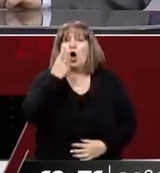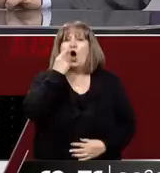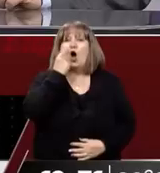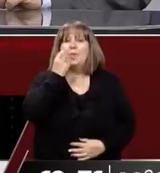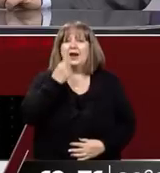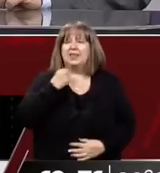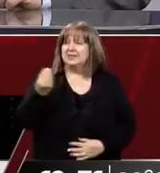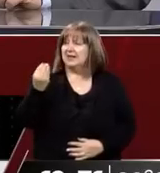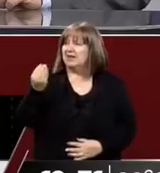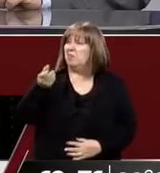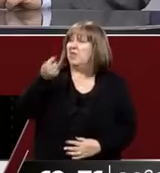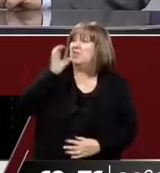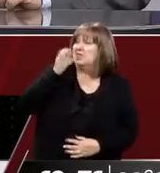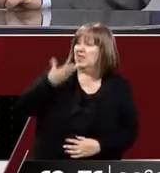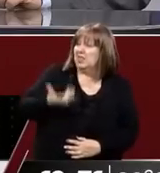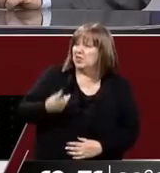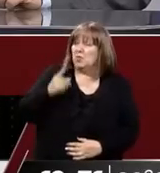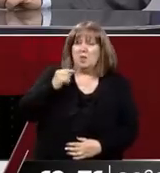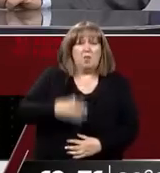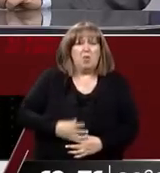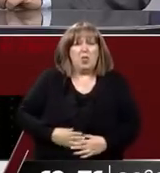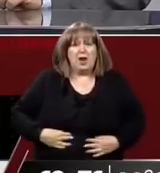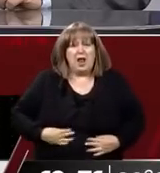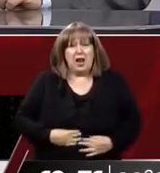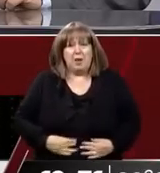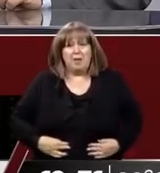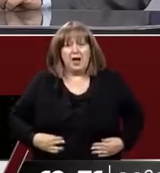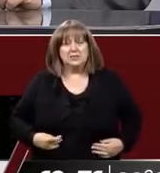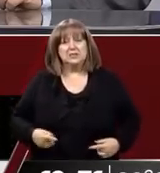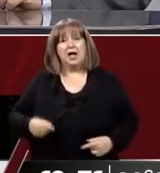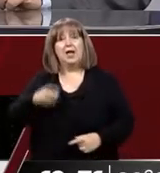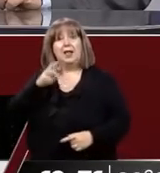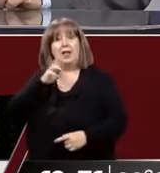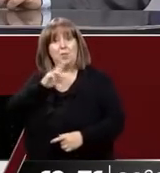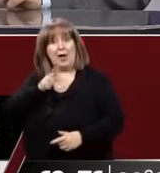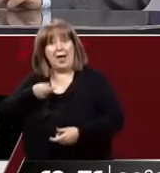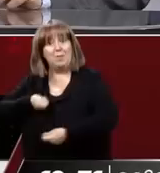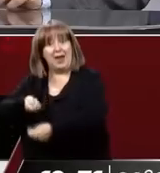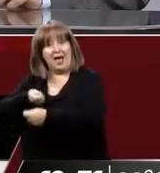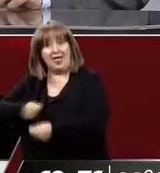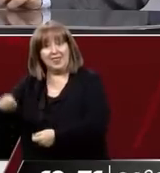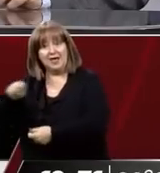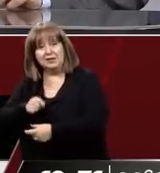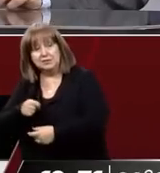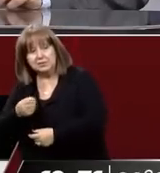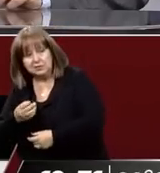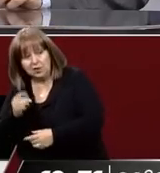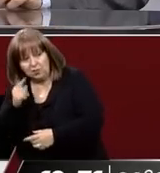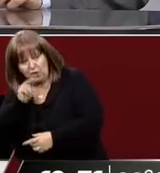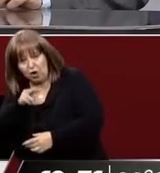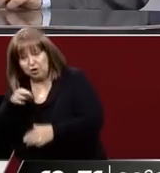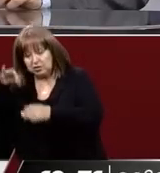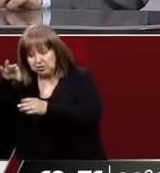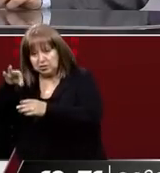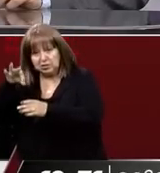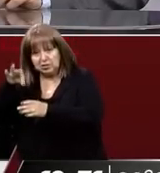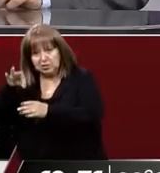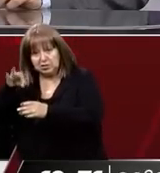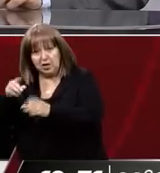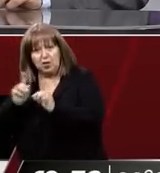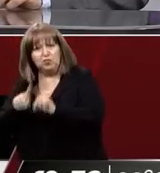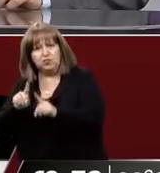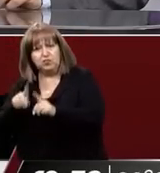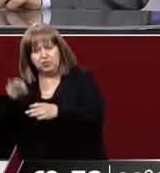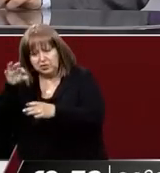La verdad es que pasaron muchas personas en este juicio por jurados y finalmente desde las varias horas estuvieron